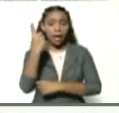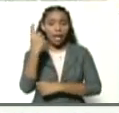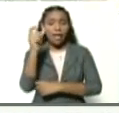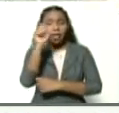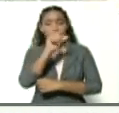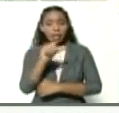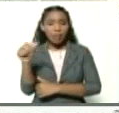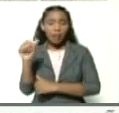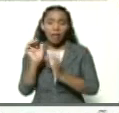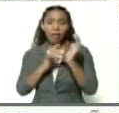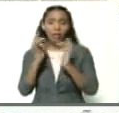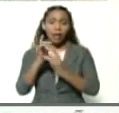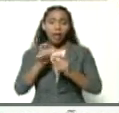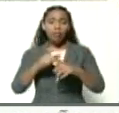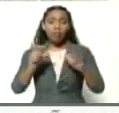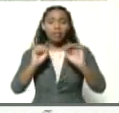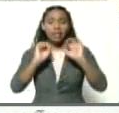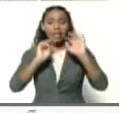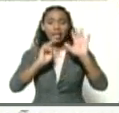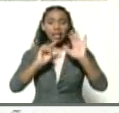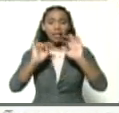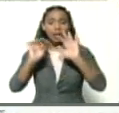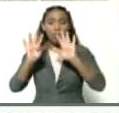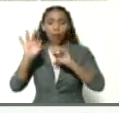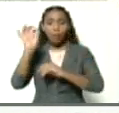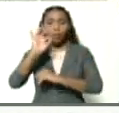el aumento ha sido del 79%.